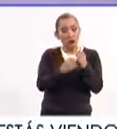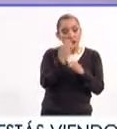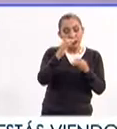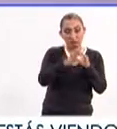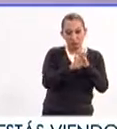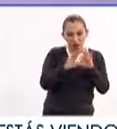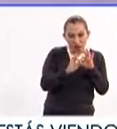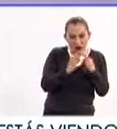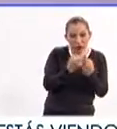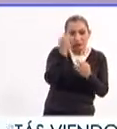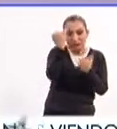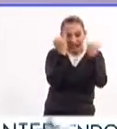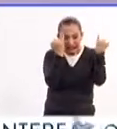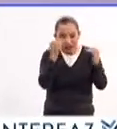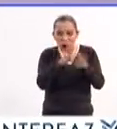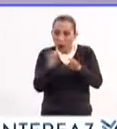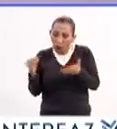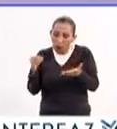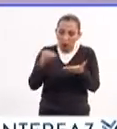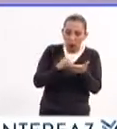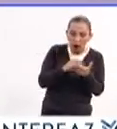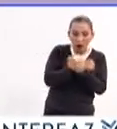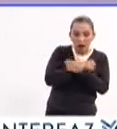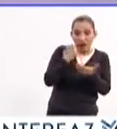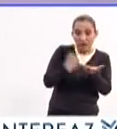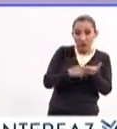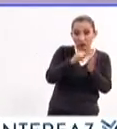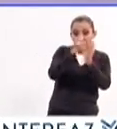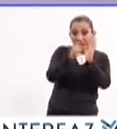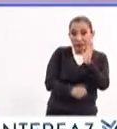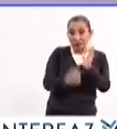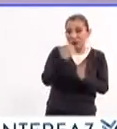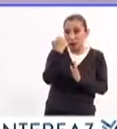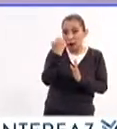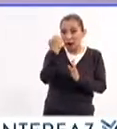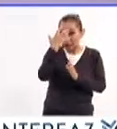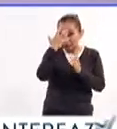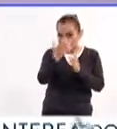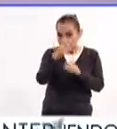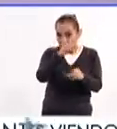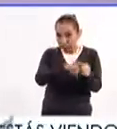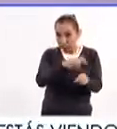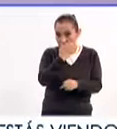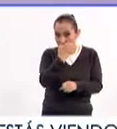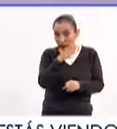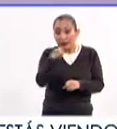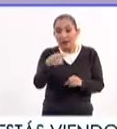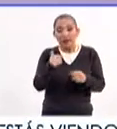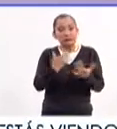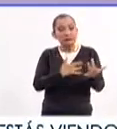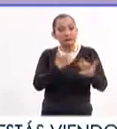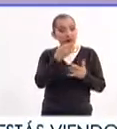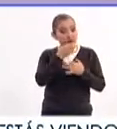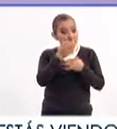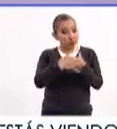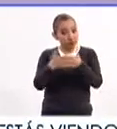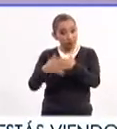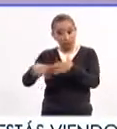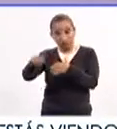que permitan que se integre esta educación en el sistema escolar formal y la sensibilización acerca de